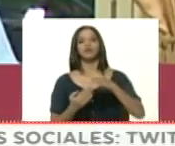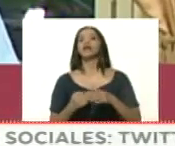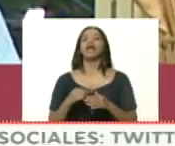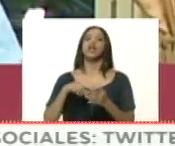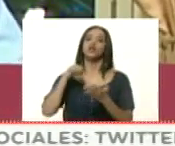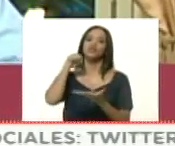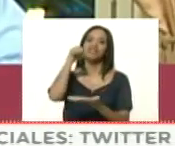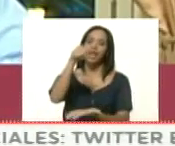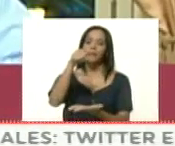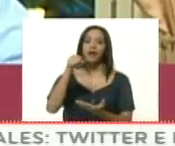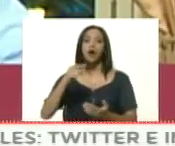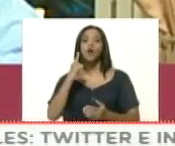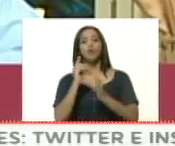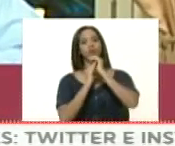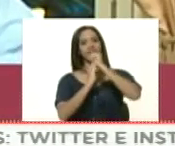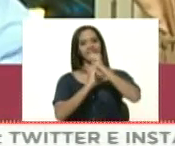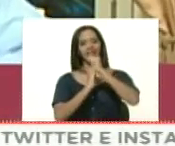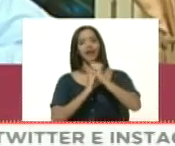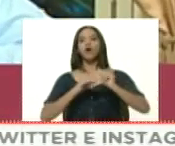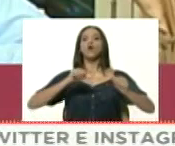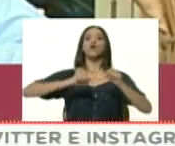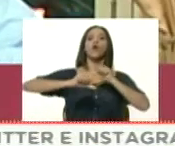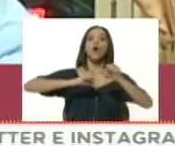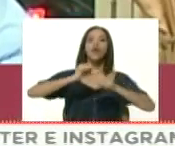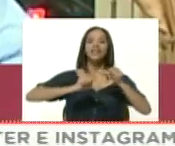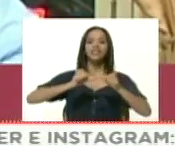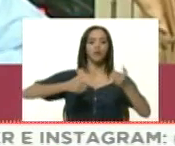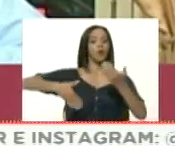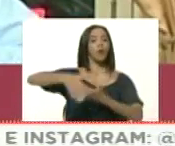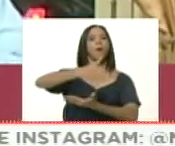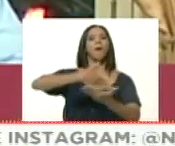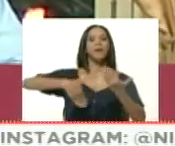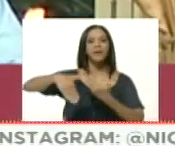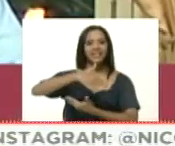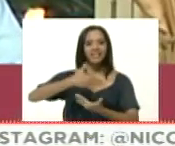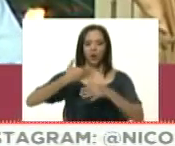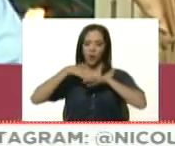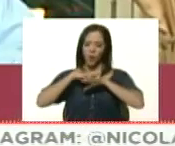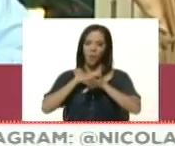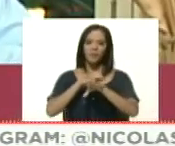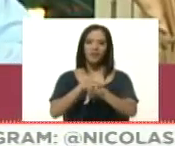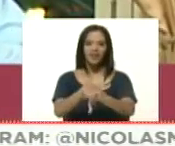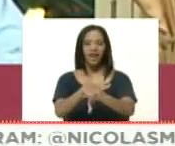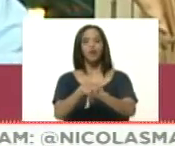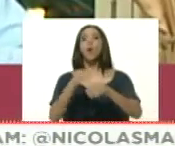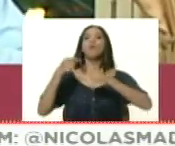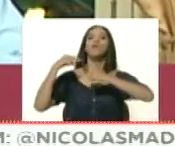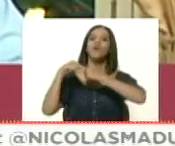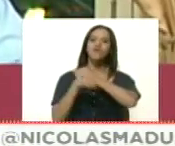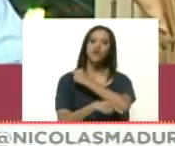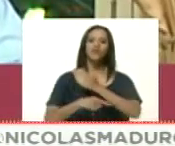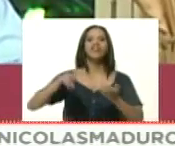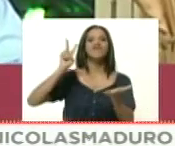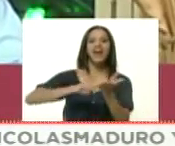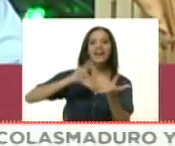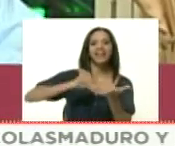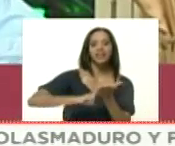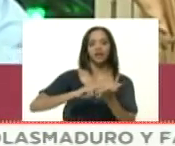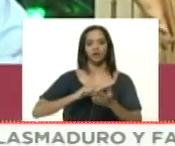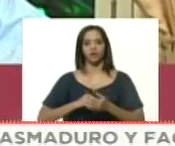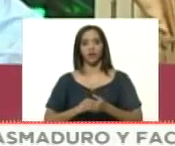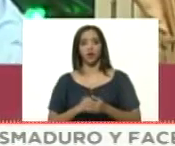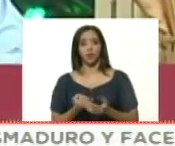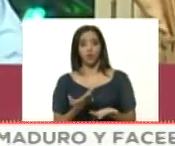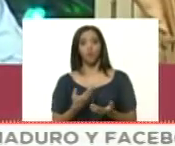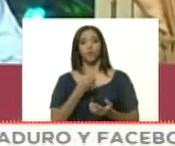CLAP. Un liderazgo colectivo, compartido, combinado, profundo, verdadero,